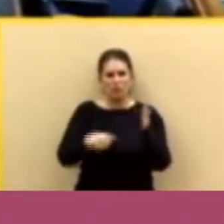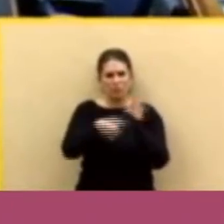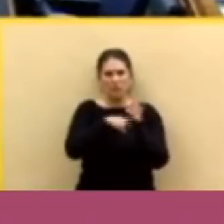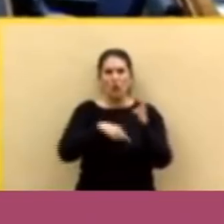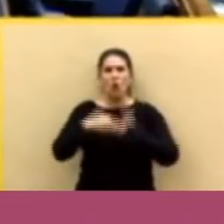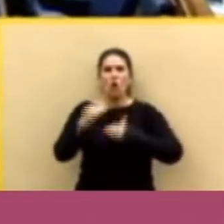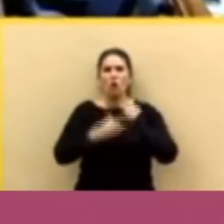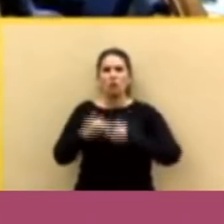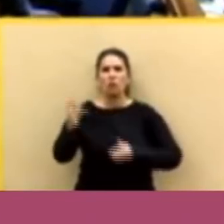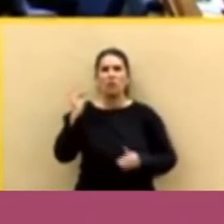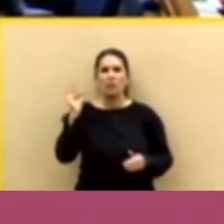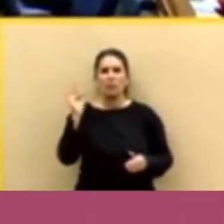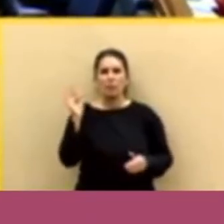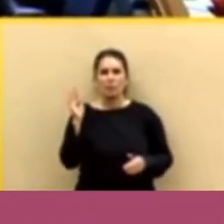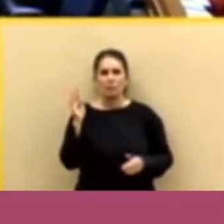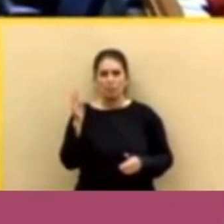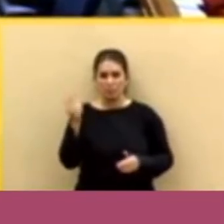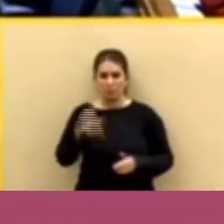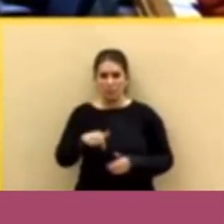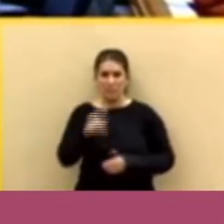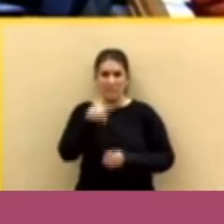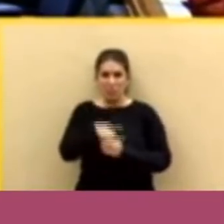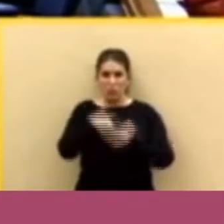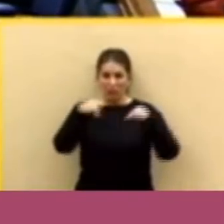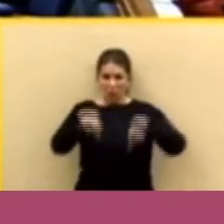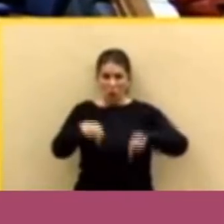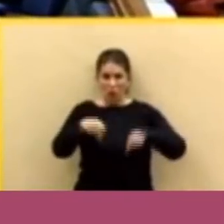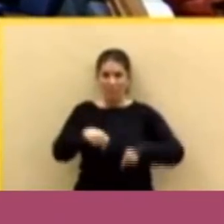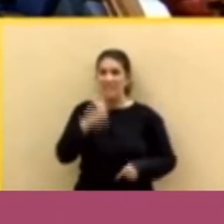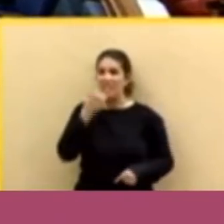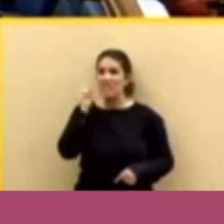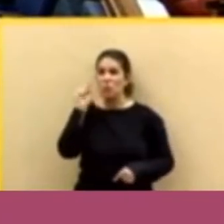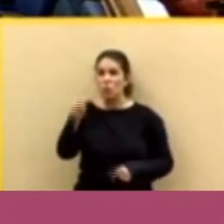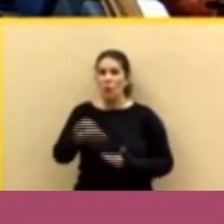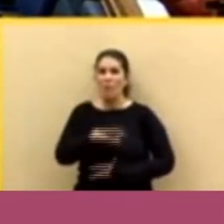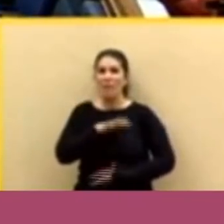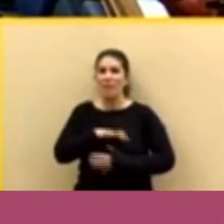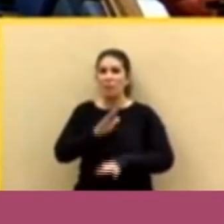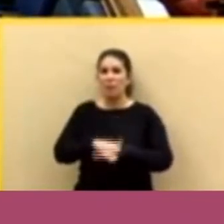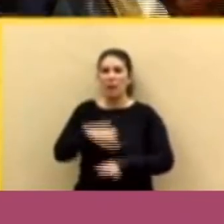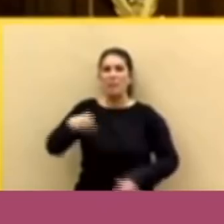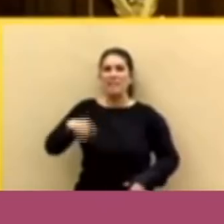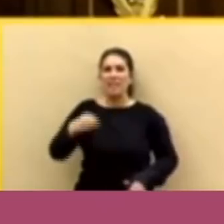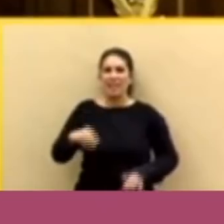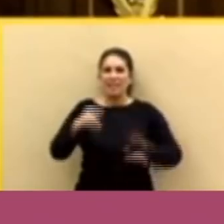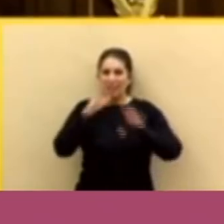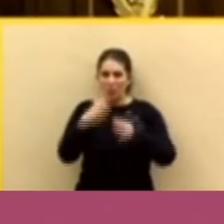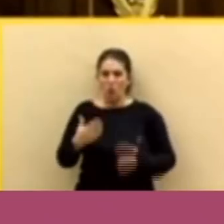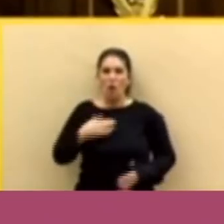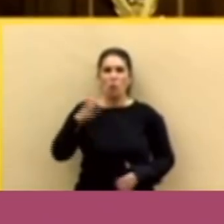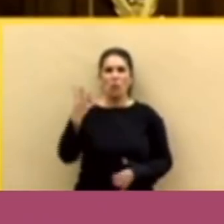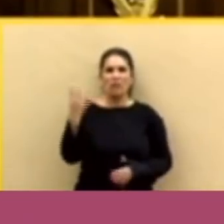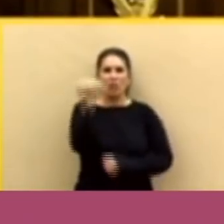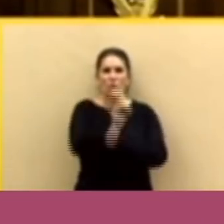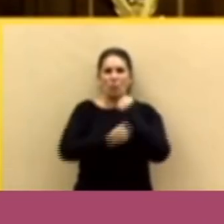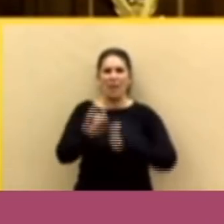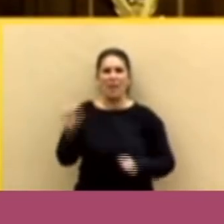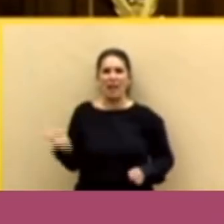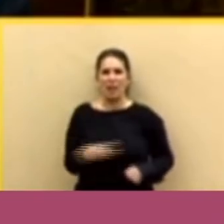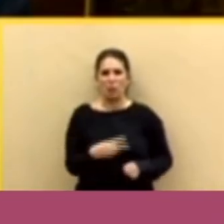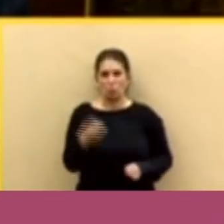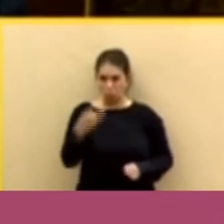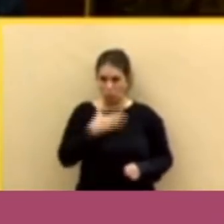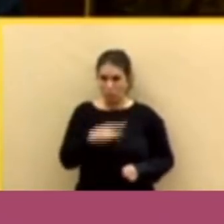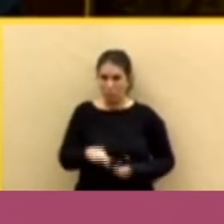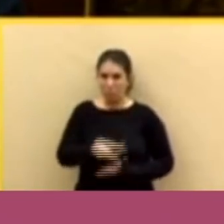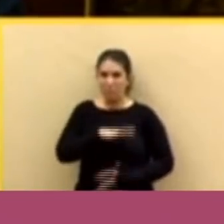el Partido Popular, pues me parece que realmente es que estamos... Por supuesto que tiene que ser objeto de análisis y de estudio político, y por supuesto que tenemos que posicionarnos,